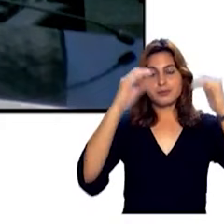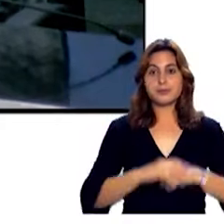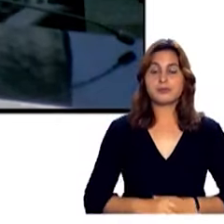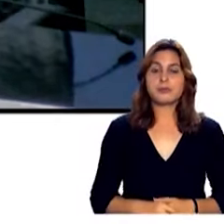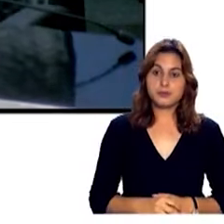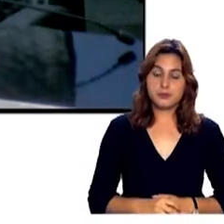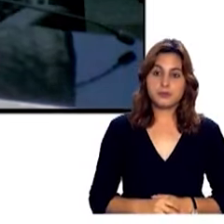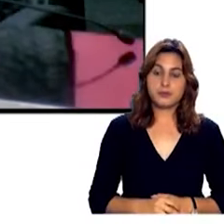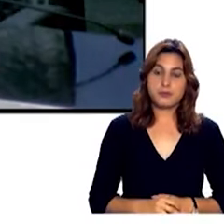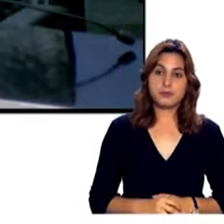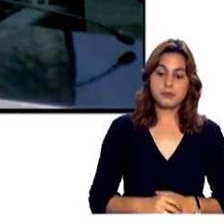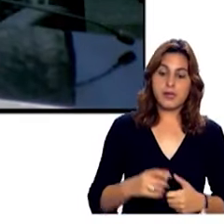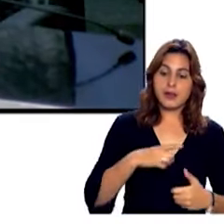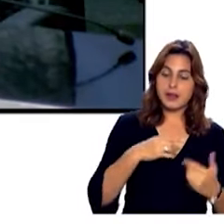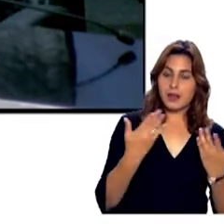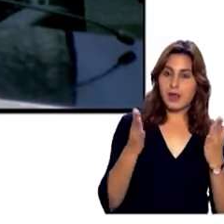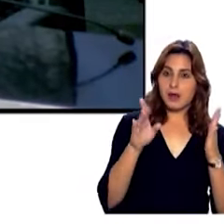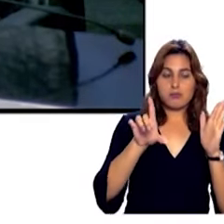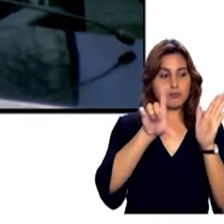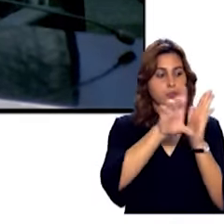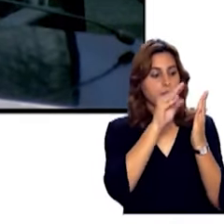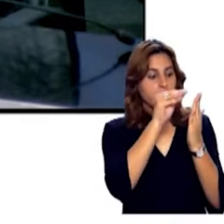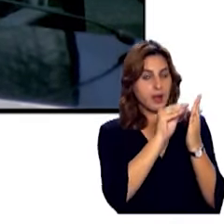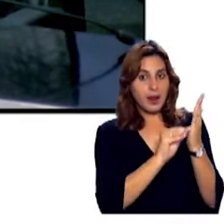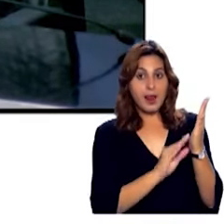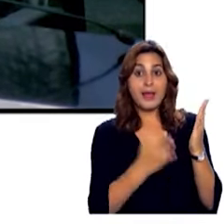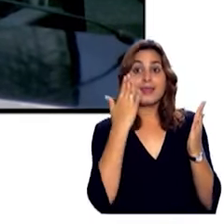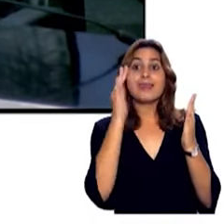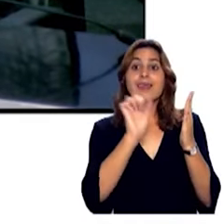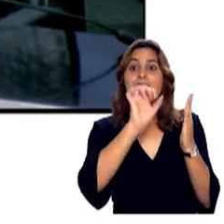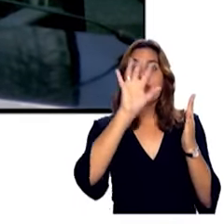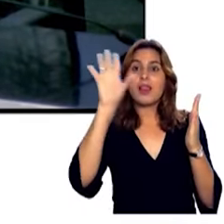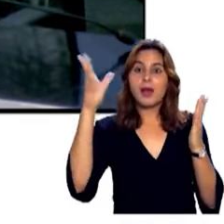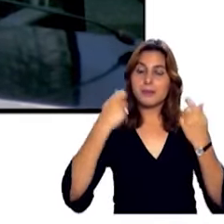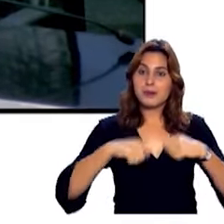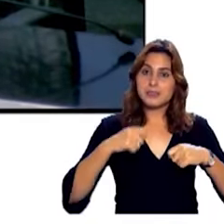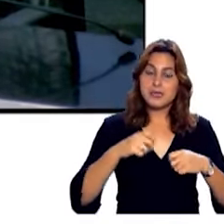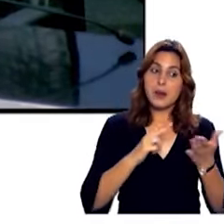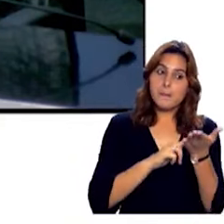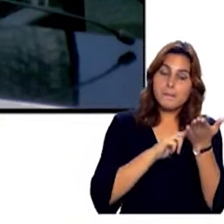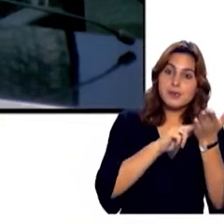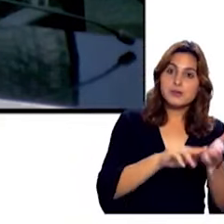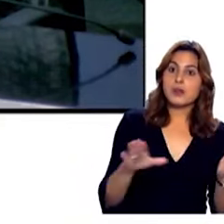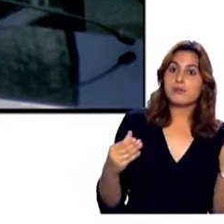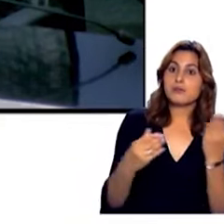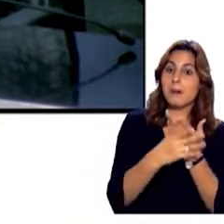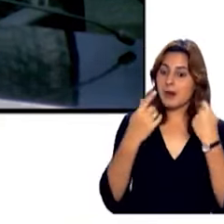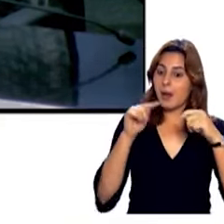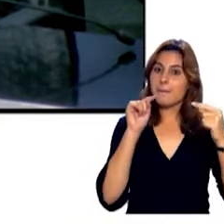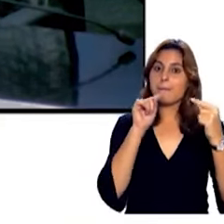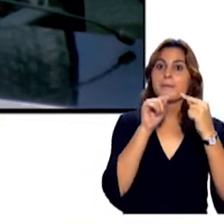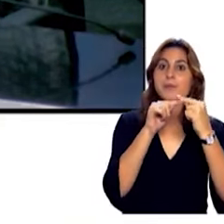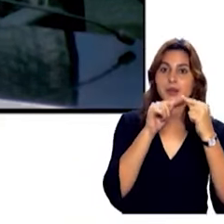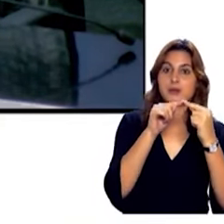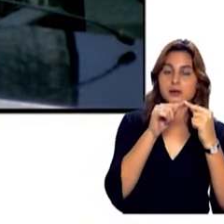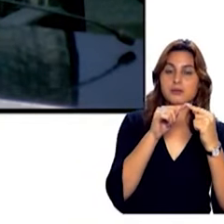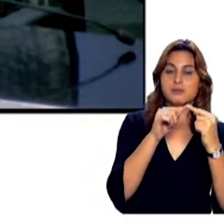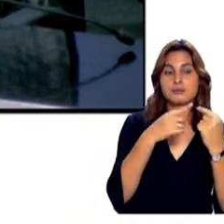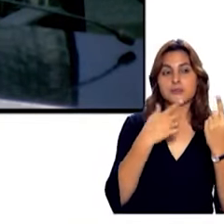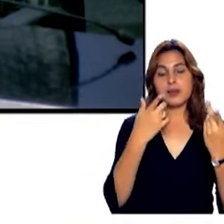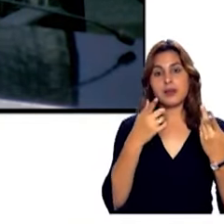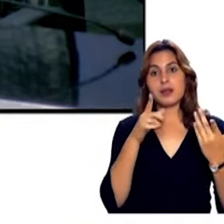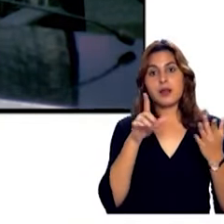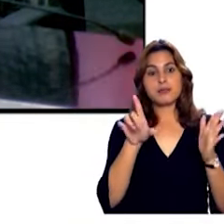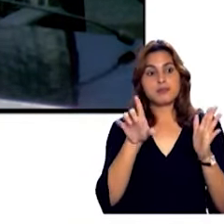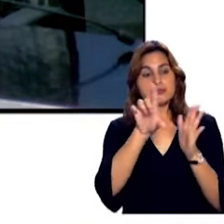que se ha dado tradicionalmente cuestion que en este caso de aplicarle por las razones que expongo Y por eso este caso me